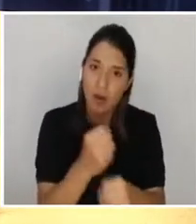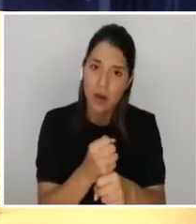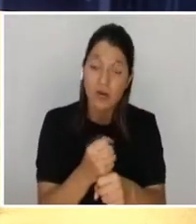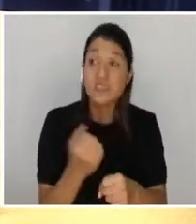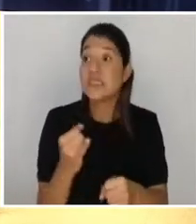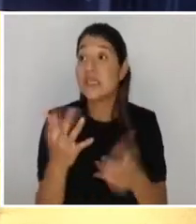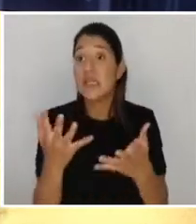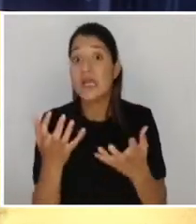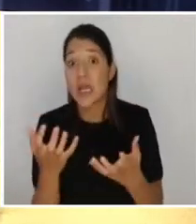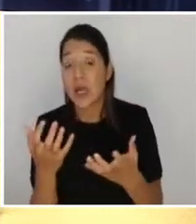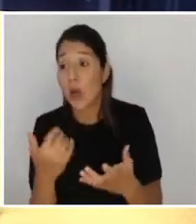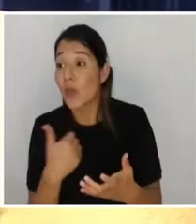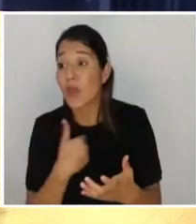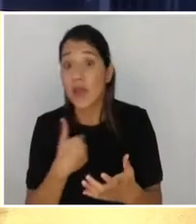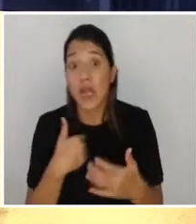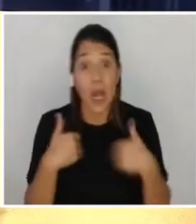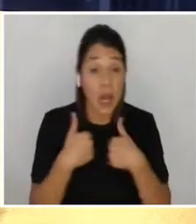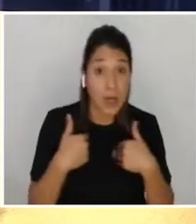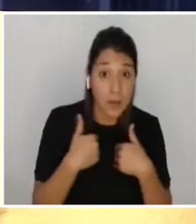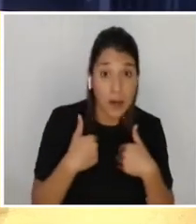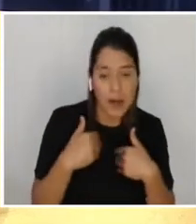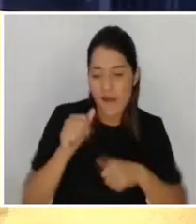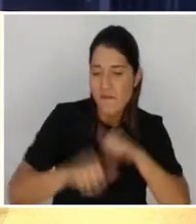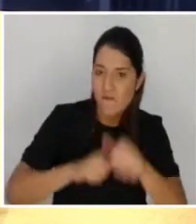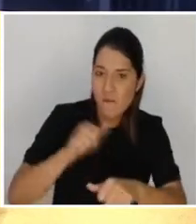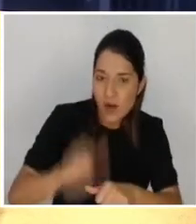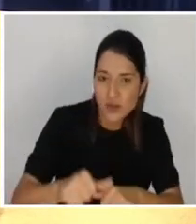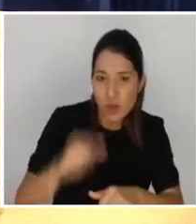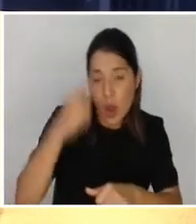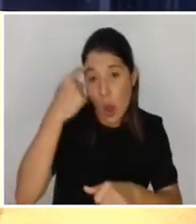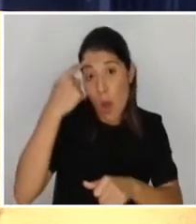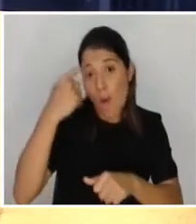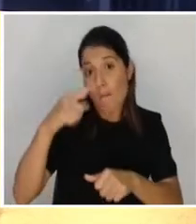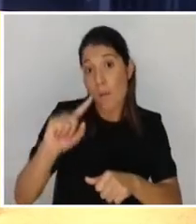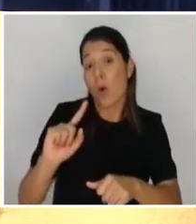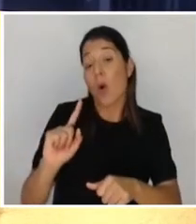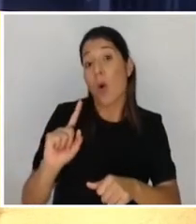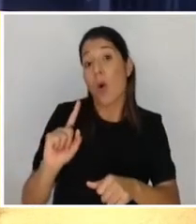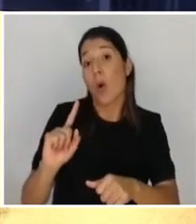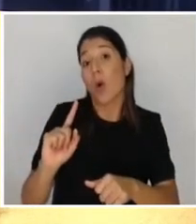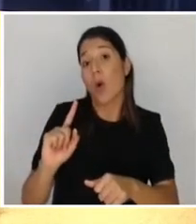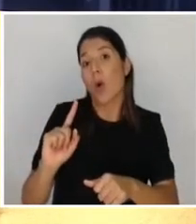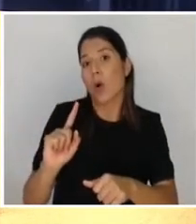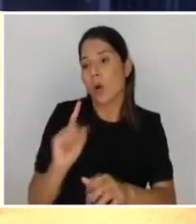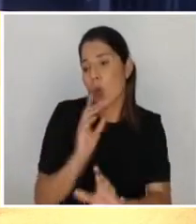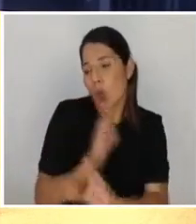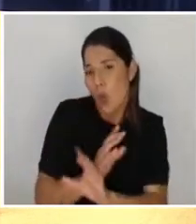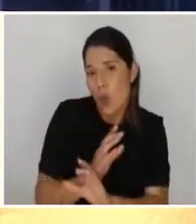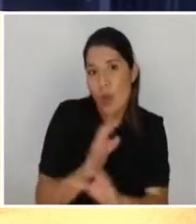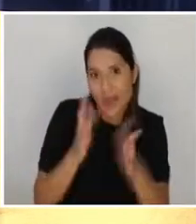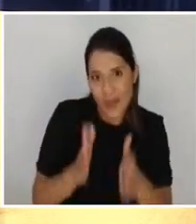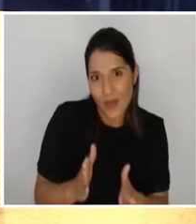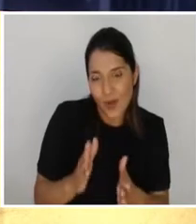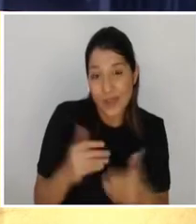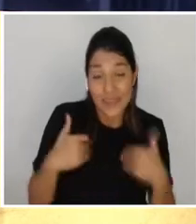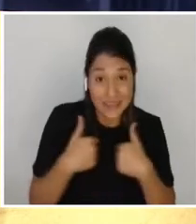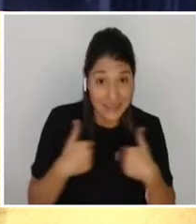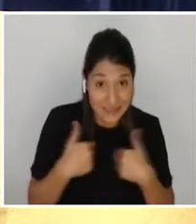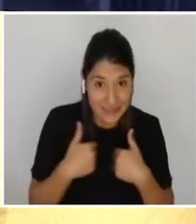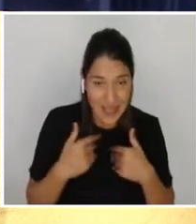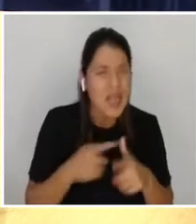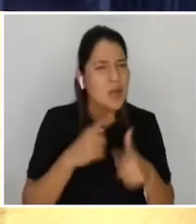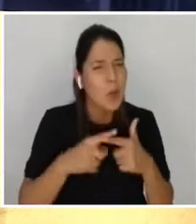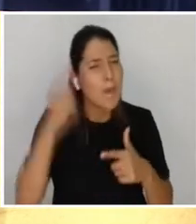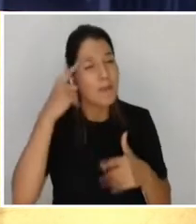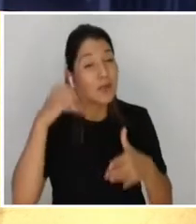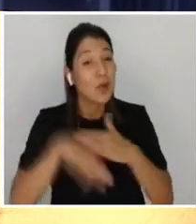tener una mascota, me esfuerzo por ser buen papá de una mascota, ¿verdad? Entonces, pienso que en la vida